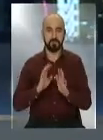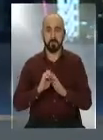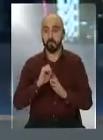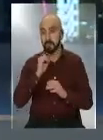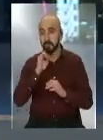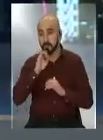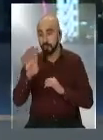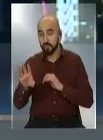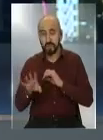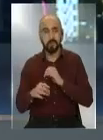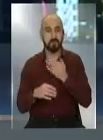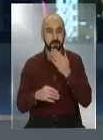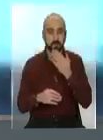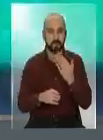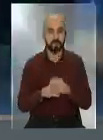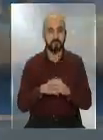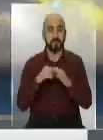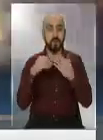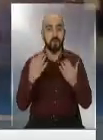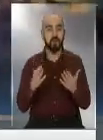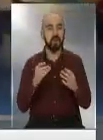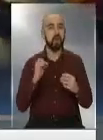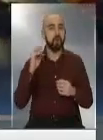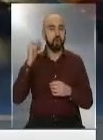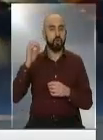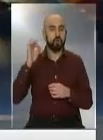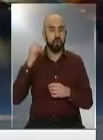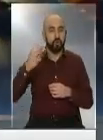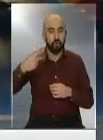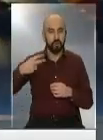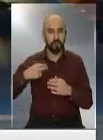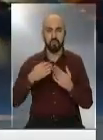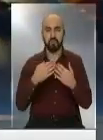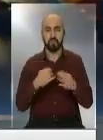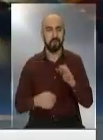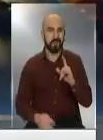otros. Vamos con una noticia de carácter internacional en el Líbano, tras esta violenta explosión.